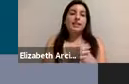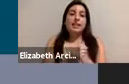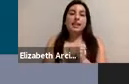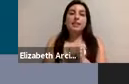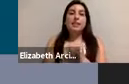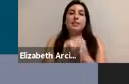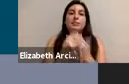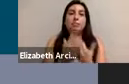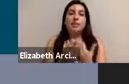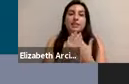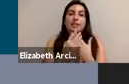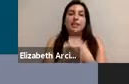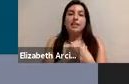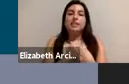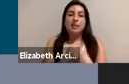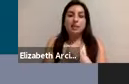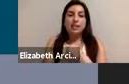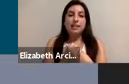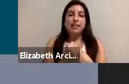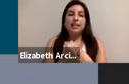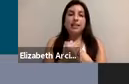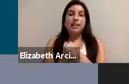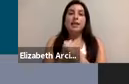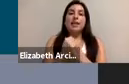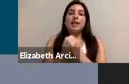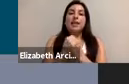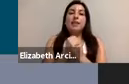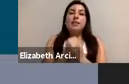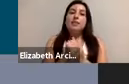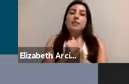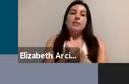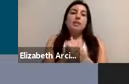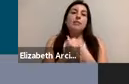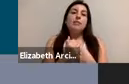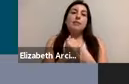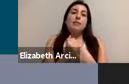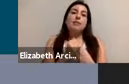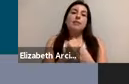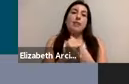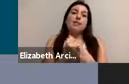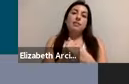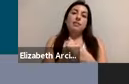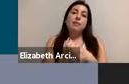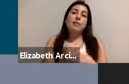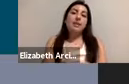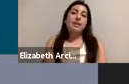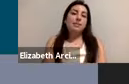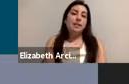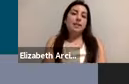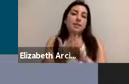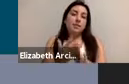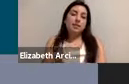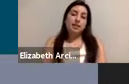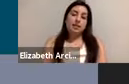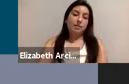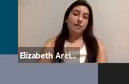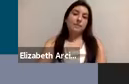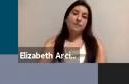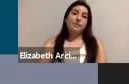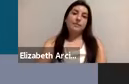que sigue después de tener sus secuelas. Y nos dice también que una persona con baja visión debe aprender a adaptarse a su